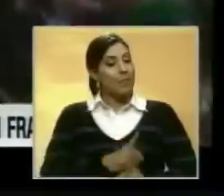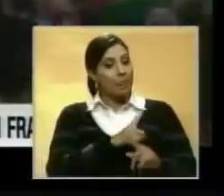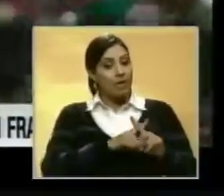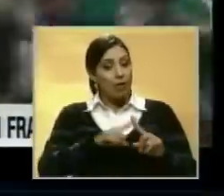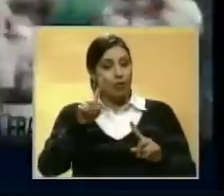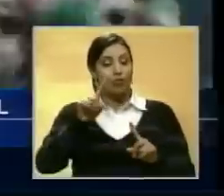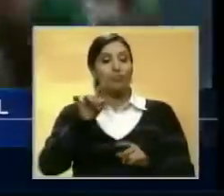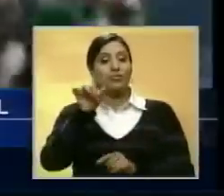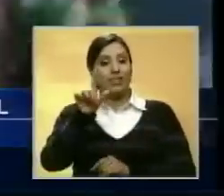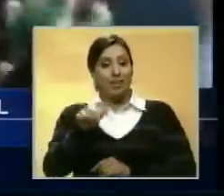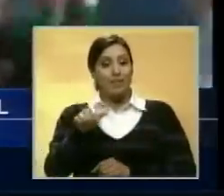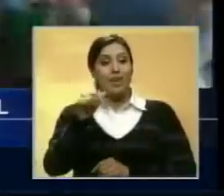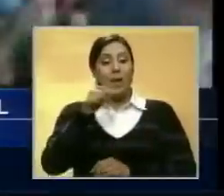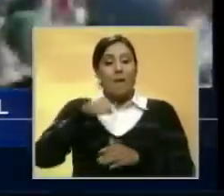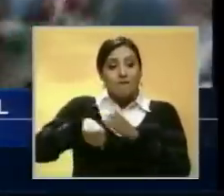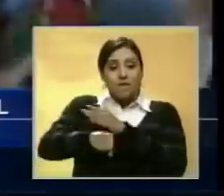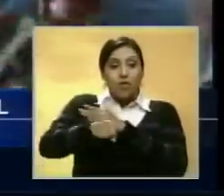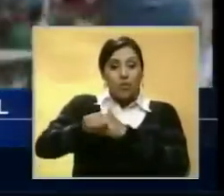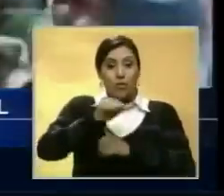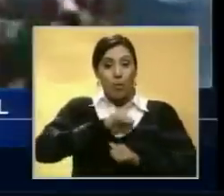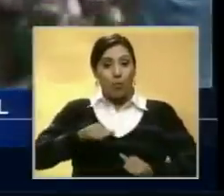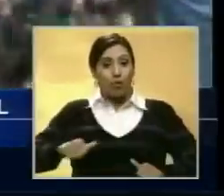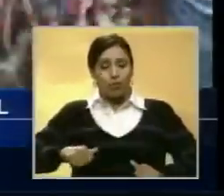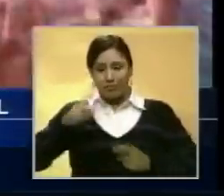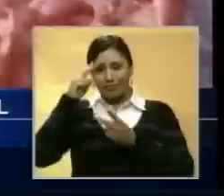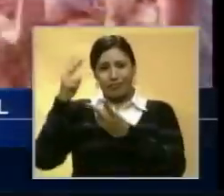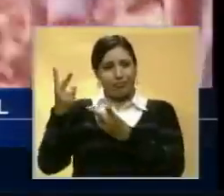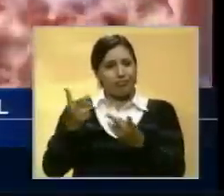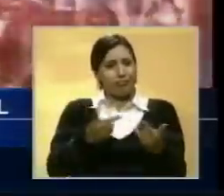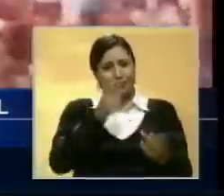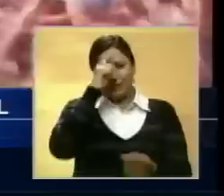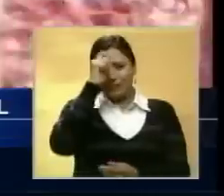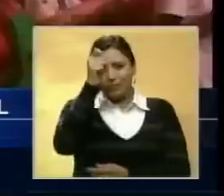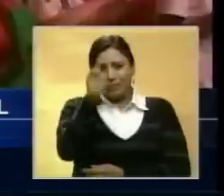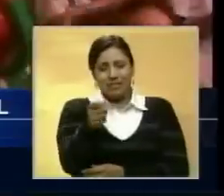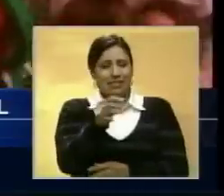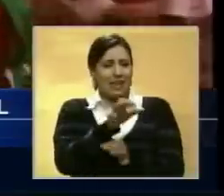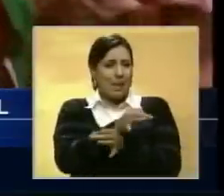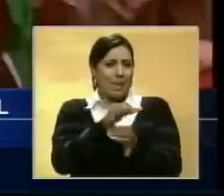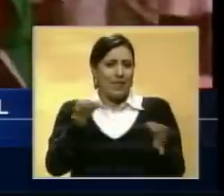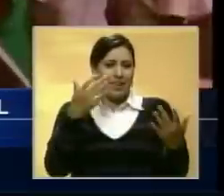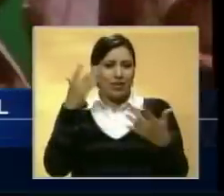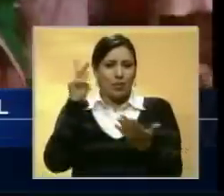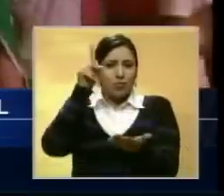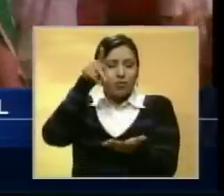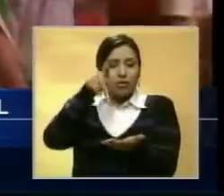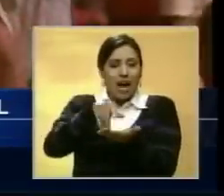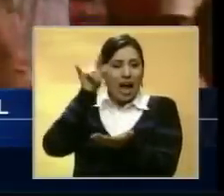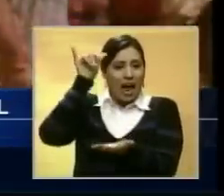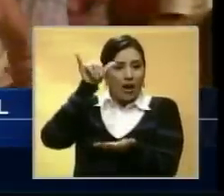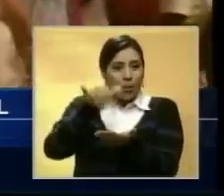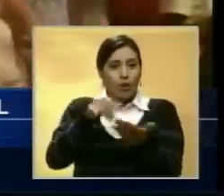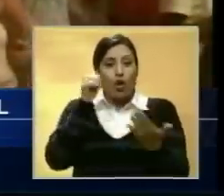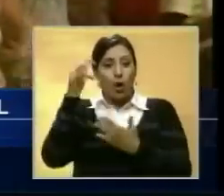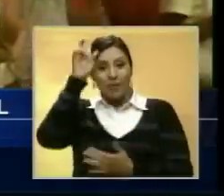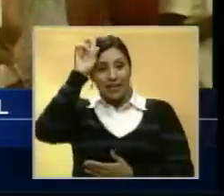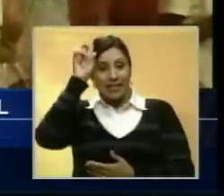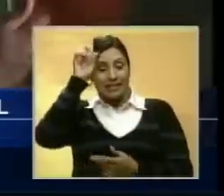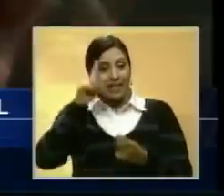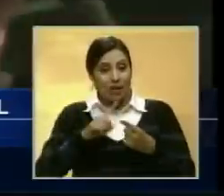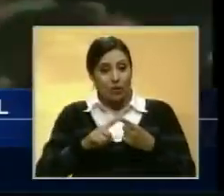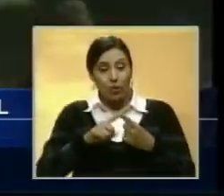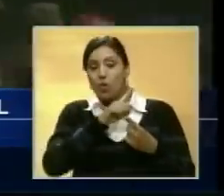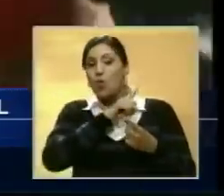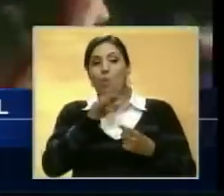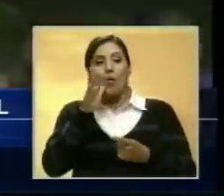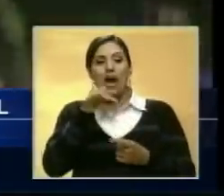Y precisamente los futbolistas de Portugal fueron recibidos como auténticos héroes desde su llegada al aeropuerto. Cristiano Ronaldo, que